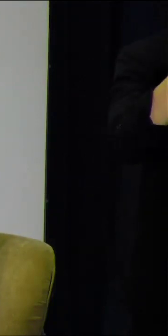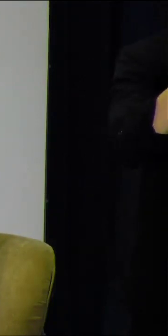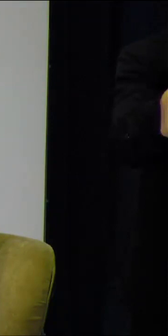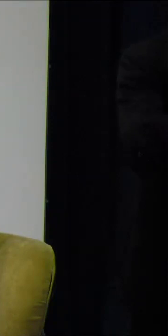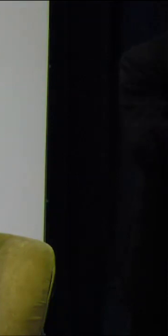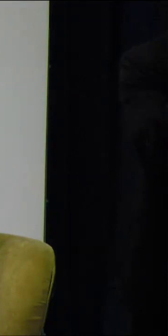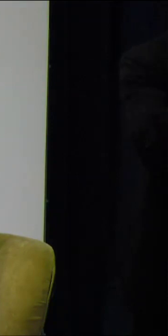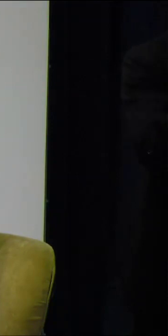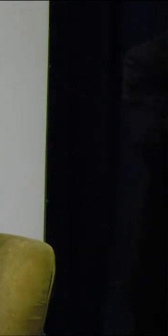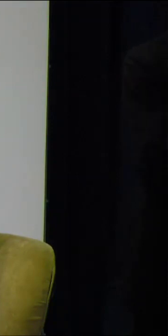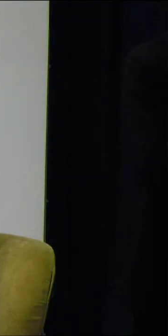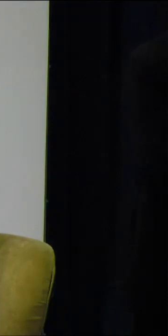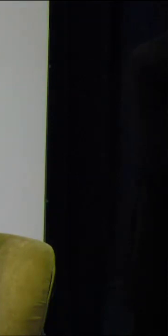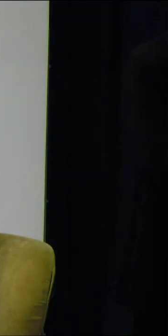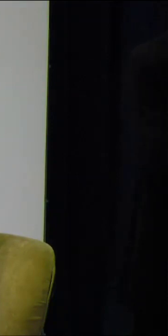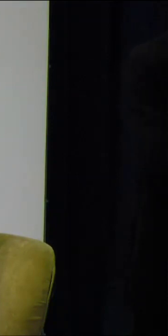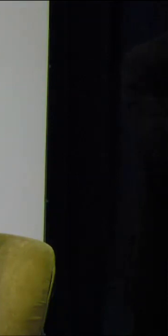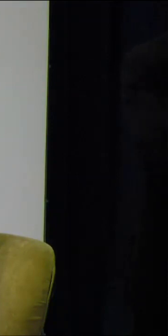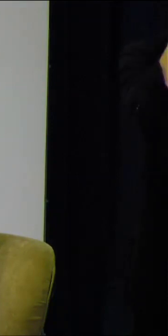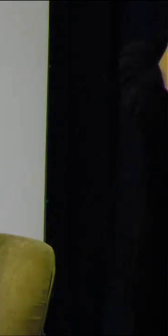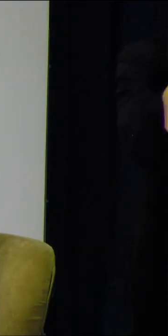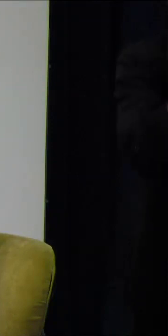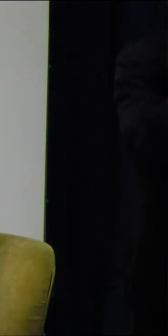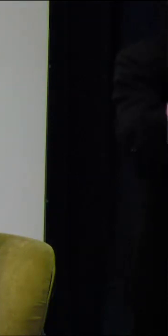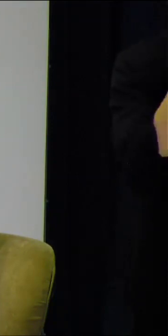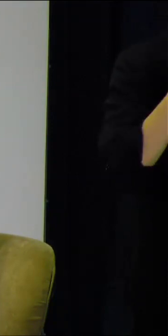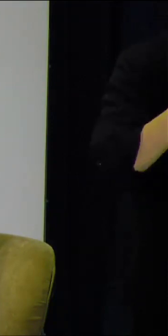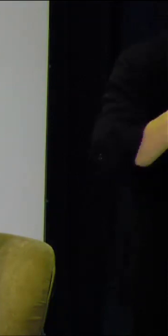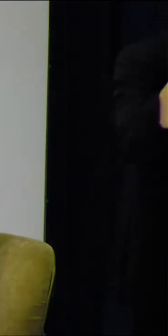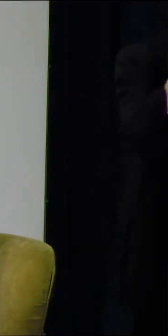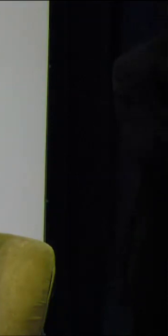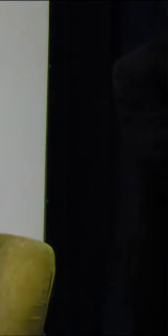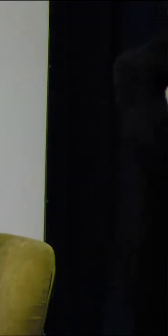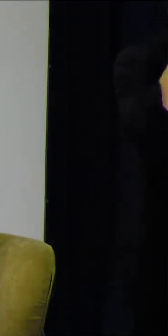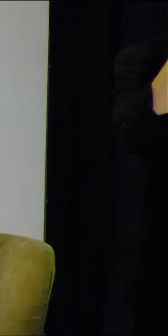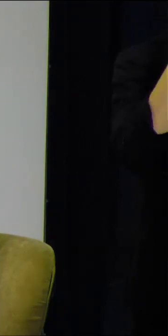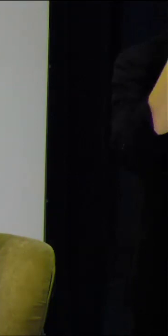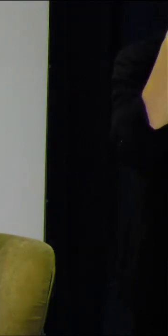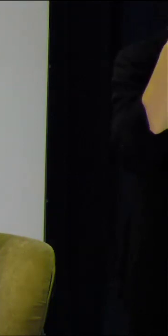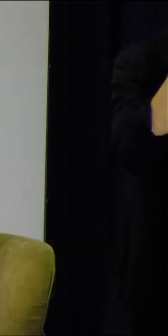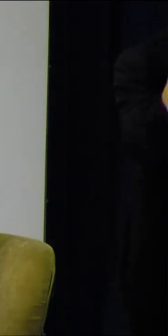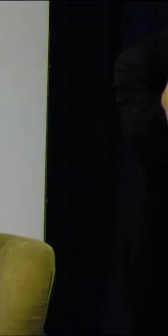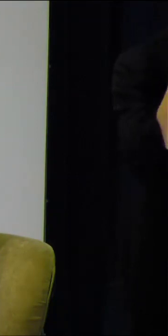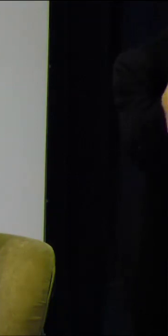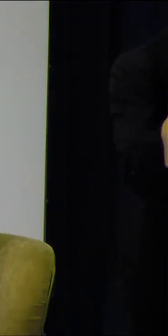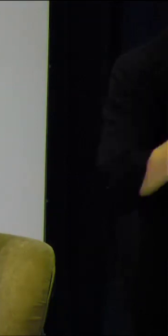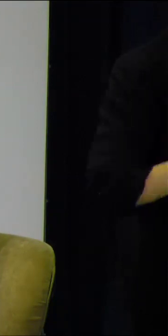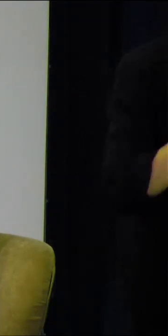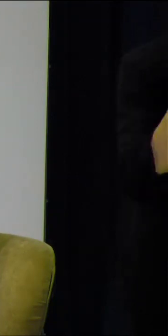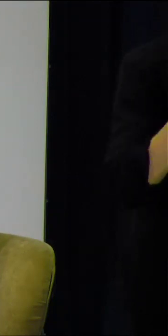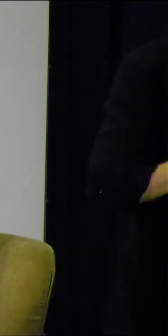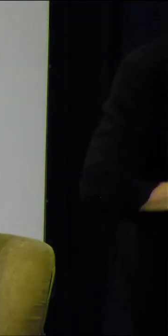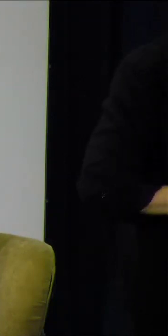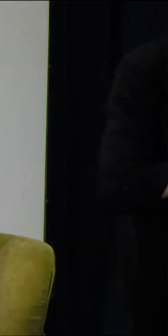representante de UNESCO en Argentina, Bolivia, Paraguay y Uruguay. Ernesto es un especialista en diplomacia científica y en